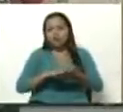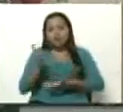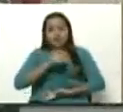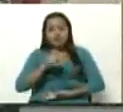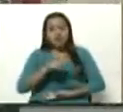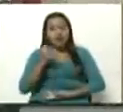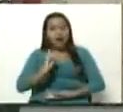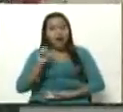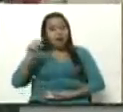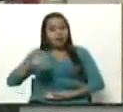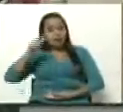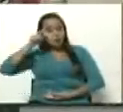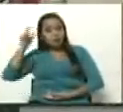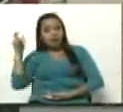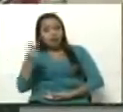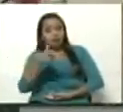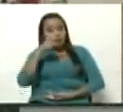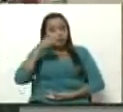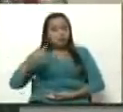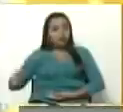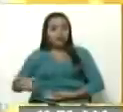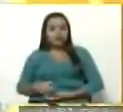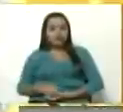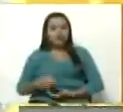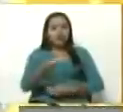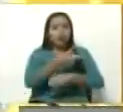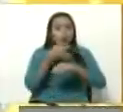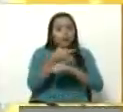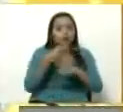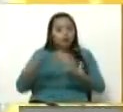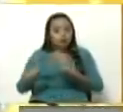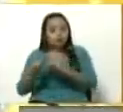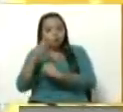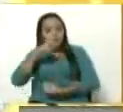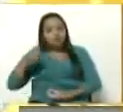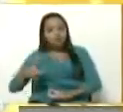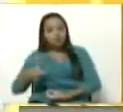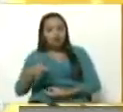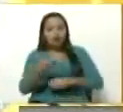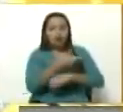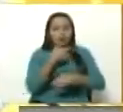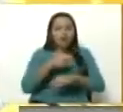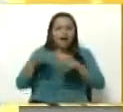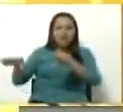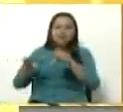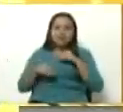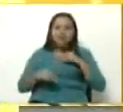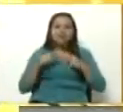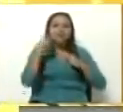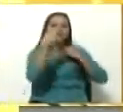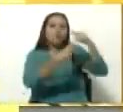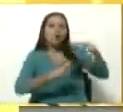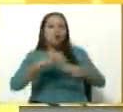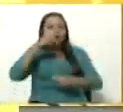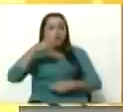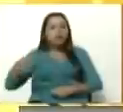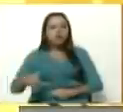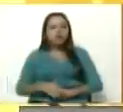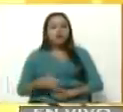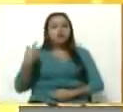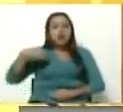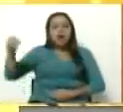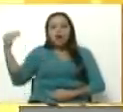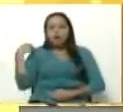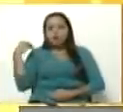necesidades que tiene con nuestro pueblo. Gobernar con nuestro pueblo, gobernar obedeciéndole a nuestro pueblo, y así lo